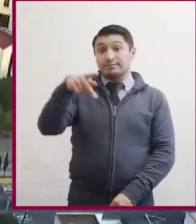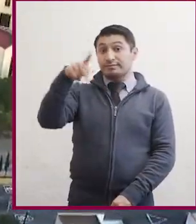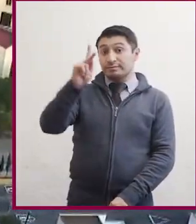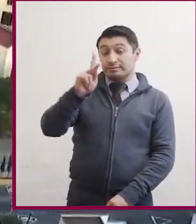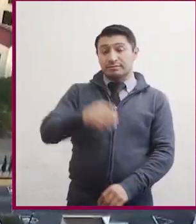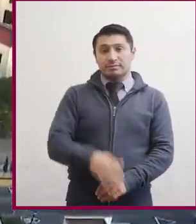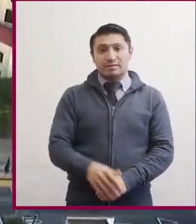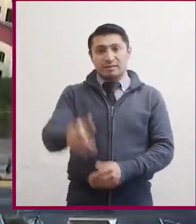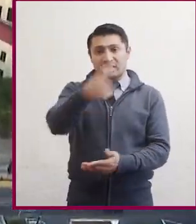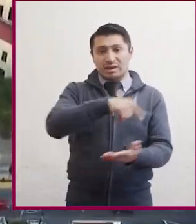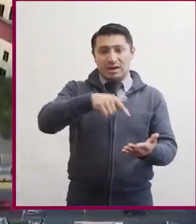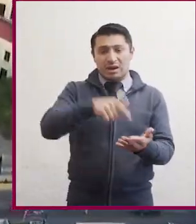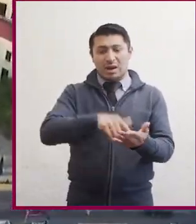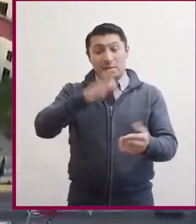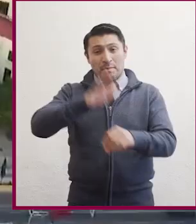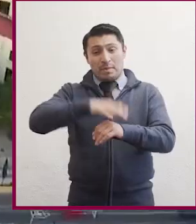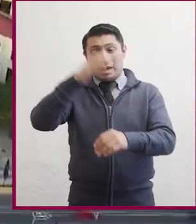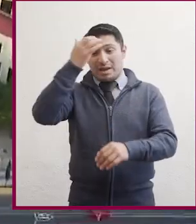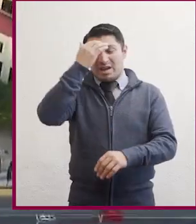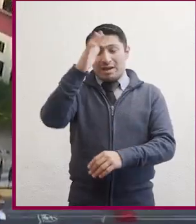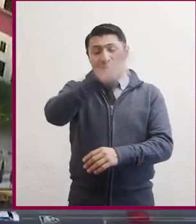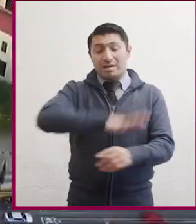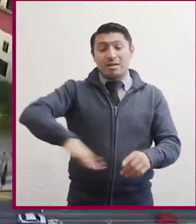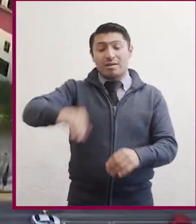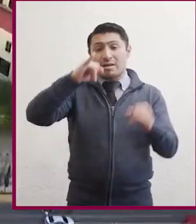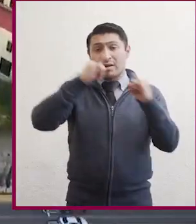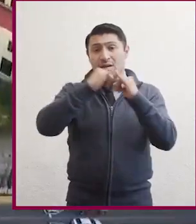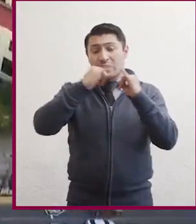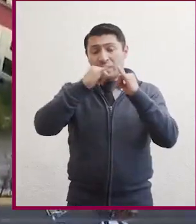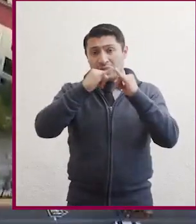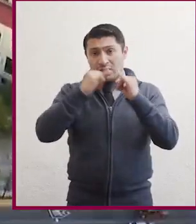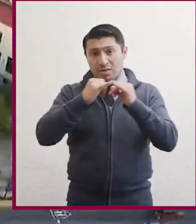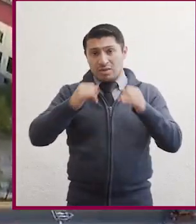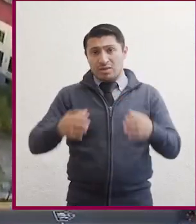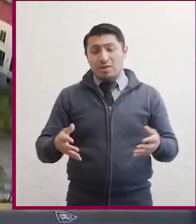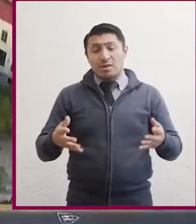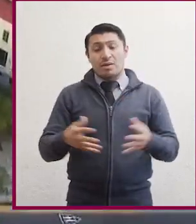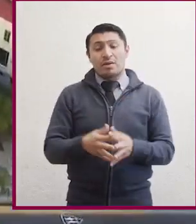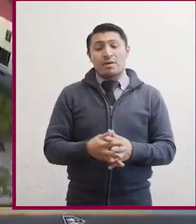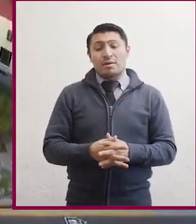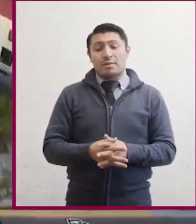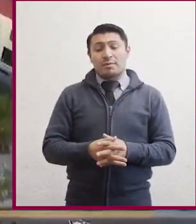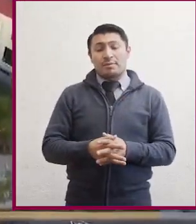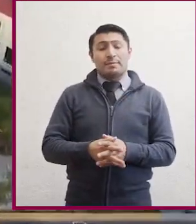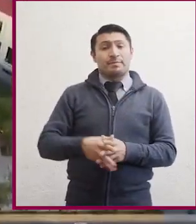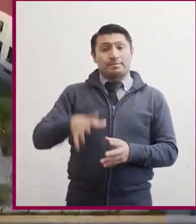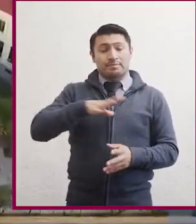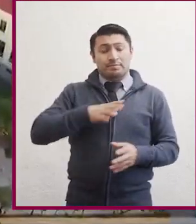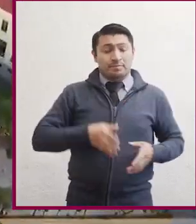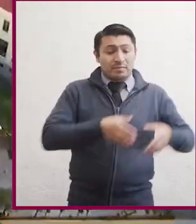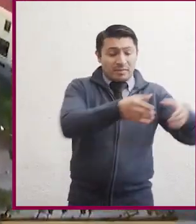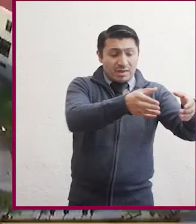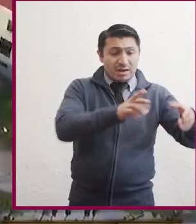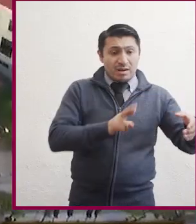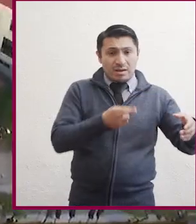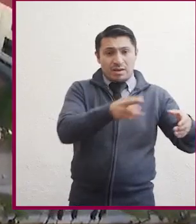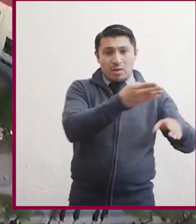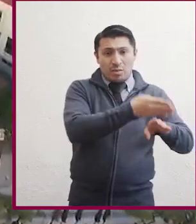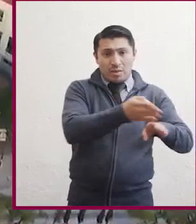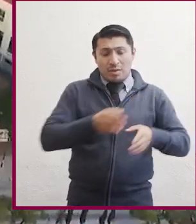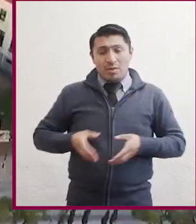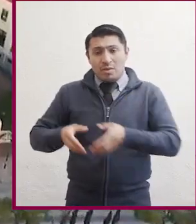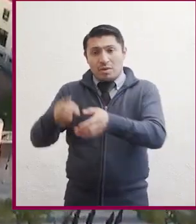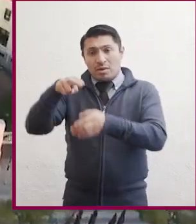Sin embargo, el espacio más célebre de la zona es el Instituto de la Fundación Mier y Pesado, ubicado entre las calles de